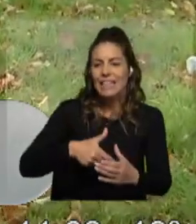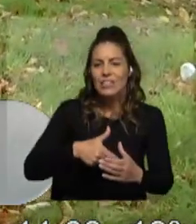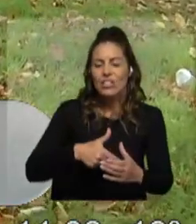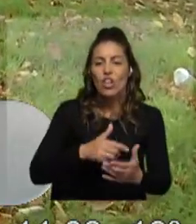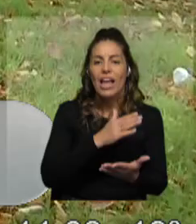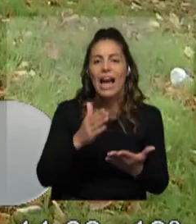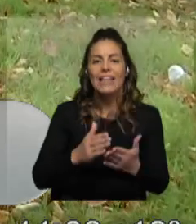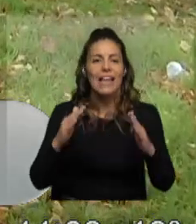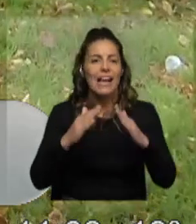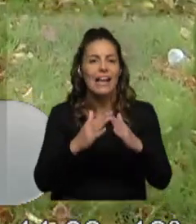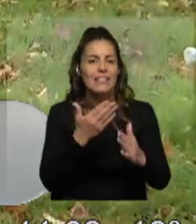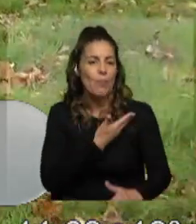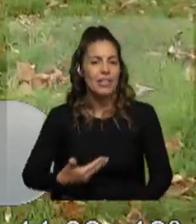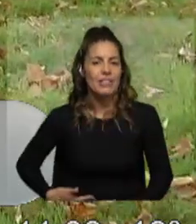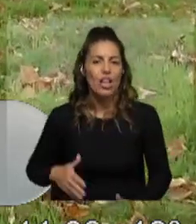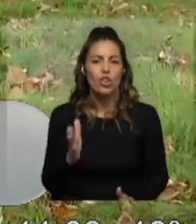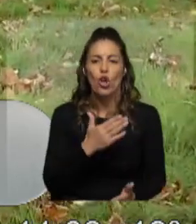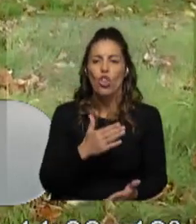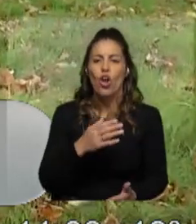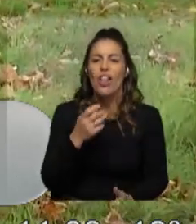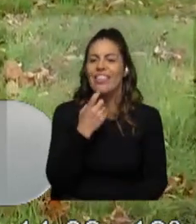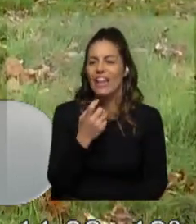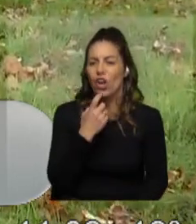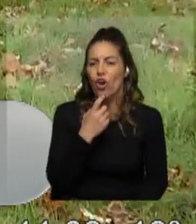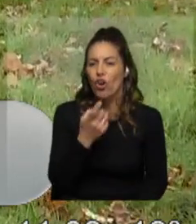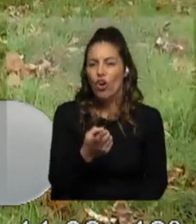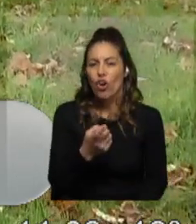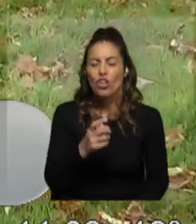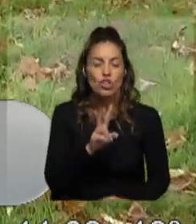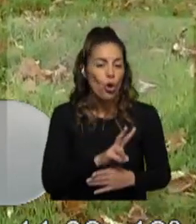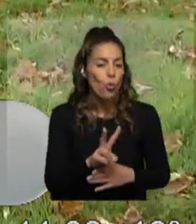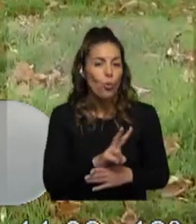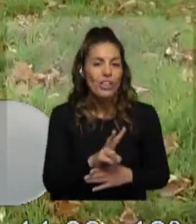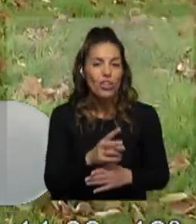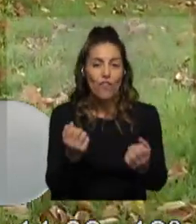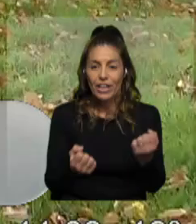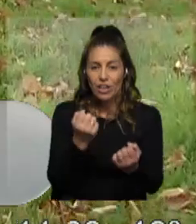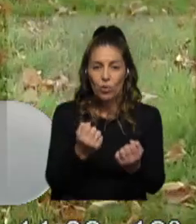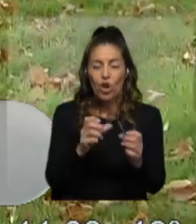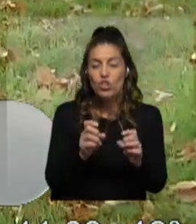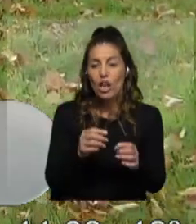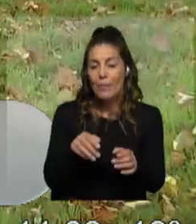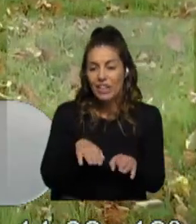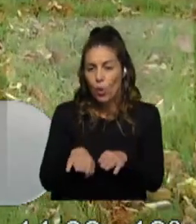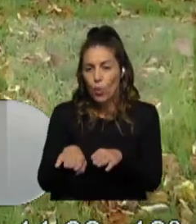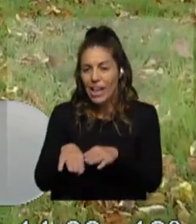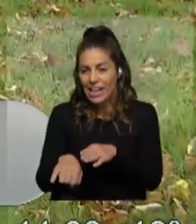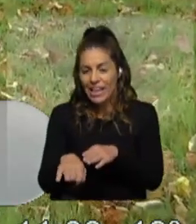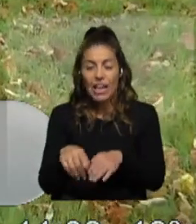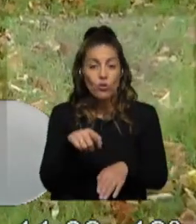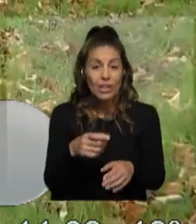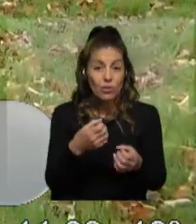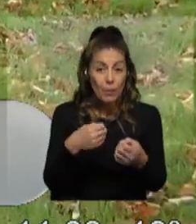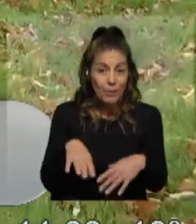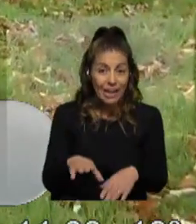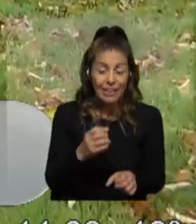de rojo. Yo soy cuidadora de vehículos acá. Y va a quedar solamente de esta hilera nomás. O sea que si pintan de rojo usted pierde la